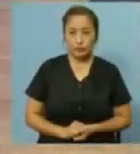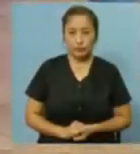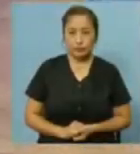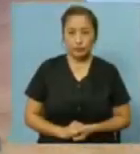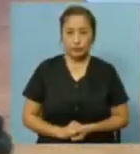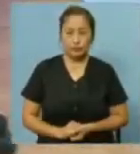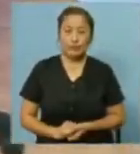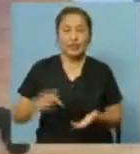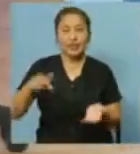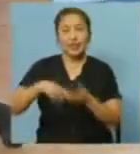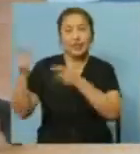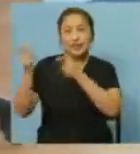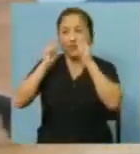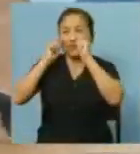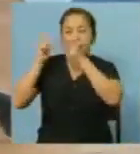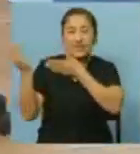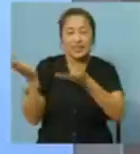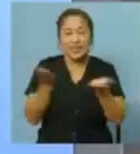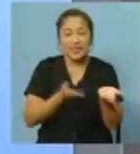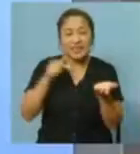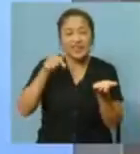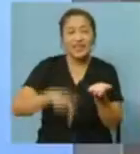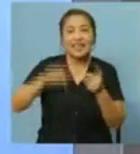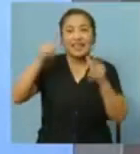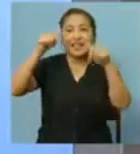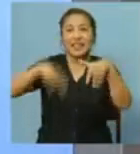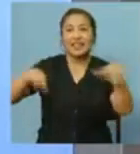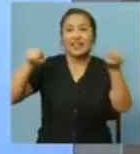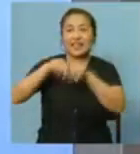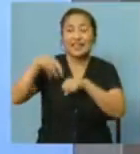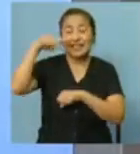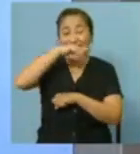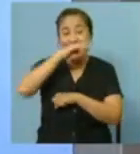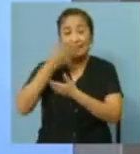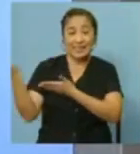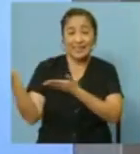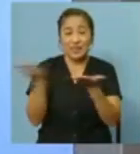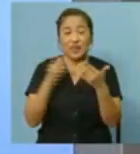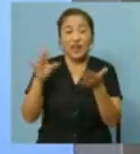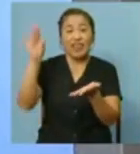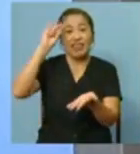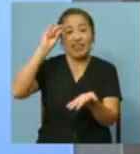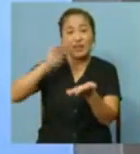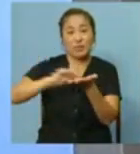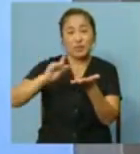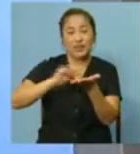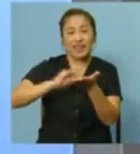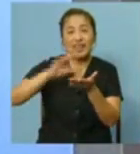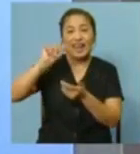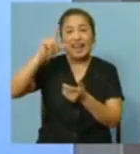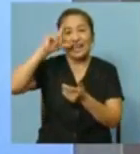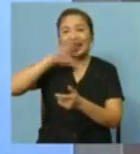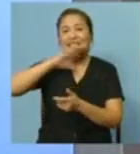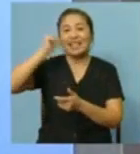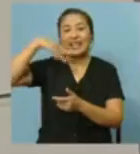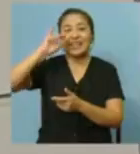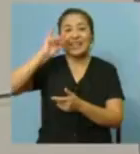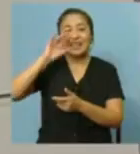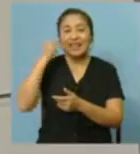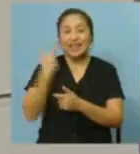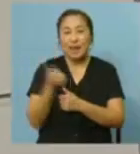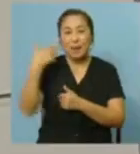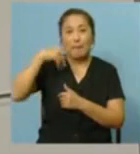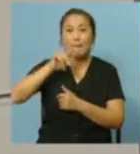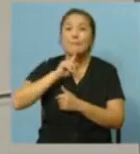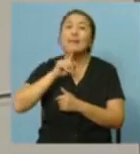estamos con visitas en estudios nos acompaña la diputada nacional alejandra martínez y con ella queremos